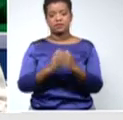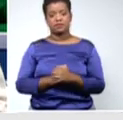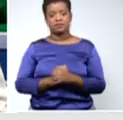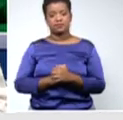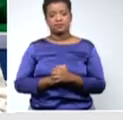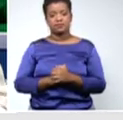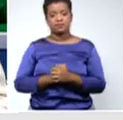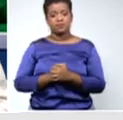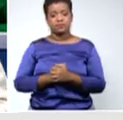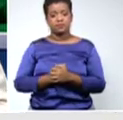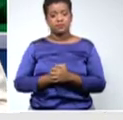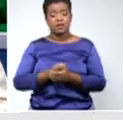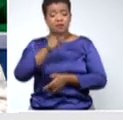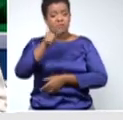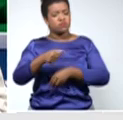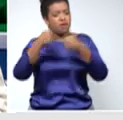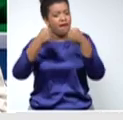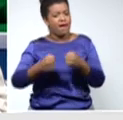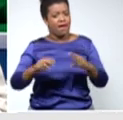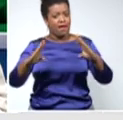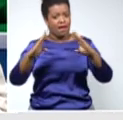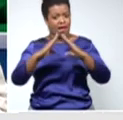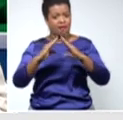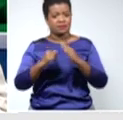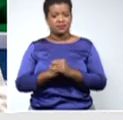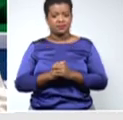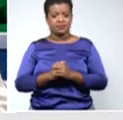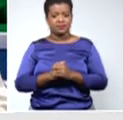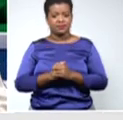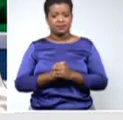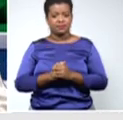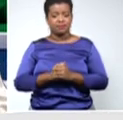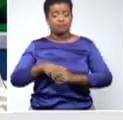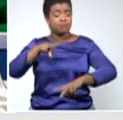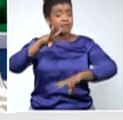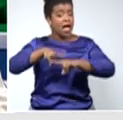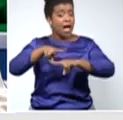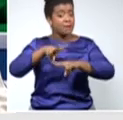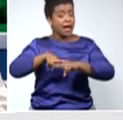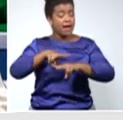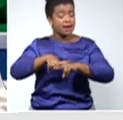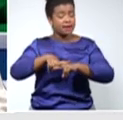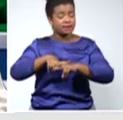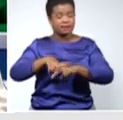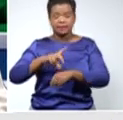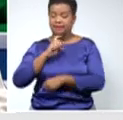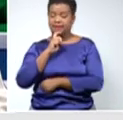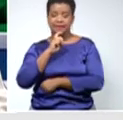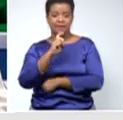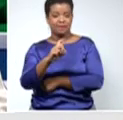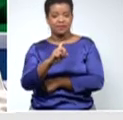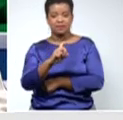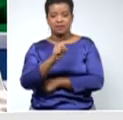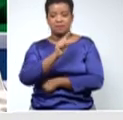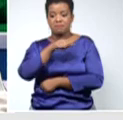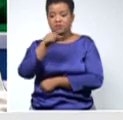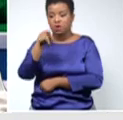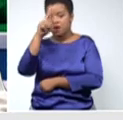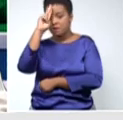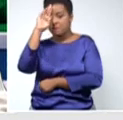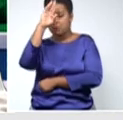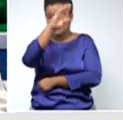las personas, en el caso de La Habana, que no ha sido posible por el volumen ingresar o aislar